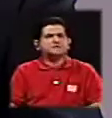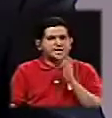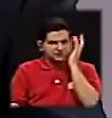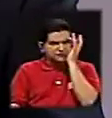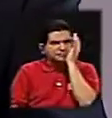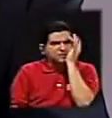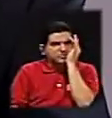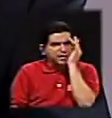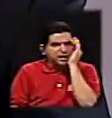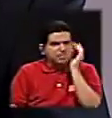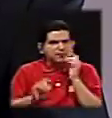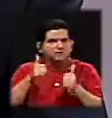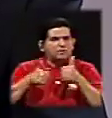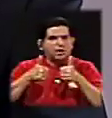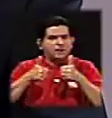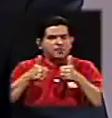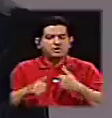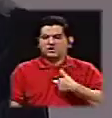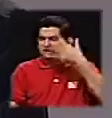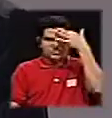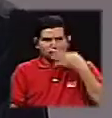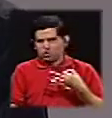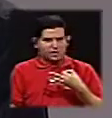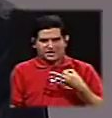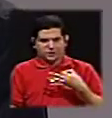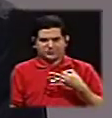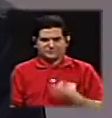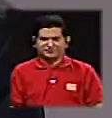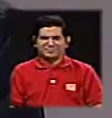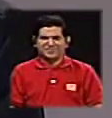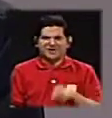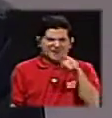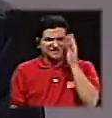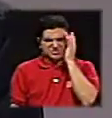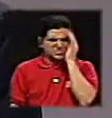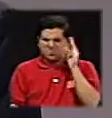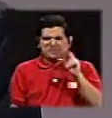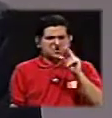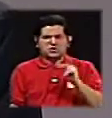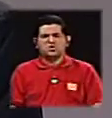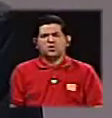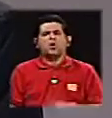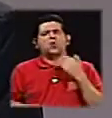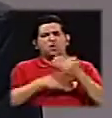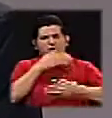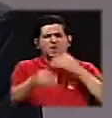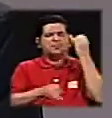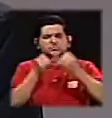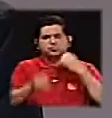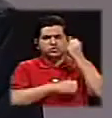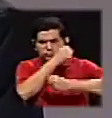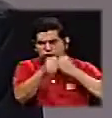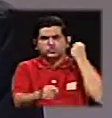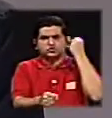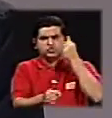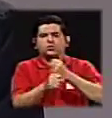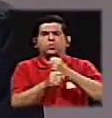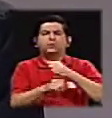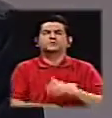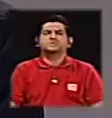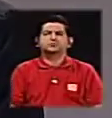preocupación? No lo creo, no creo que deba llamar a la preocupación, porque la tendencia que hemos visto en los últimos años